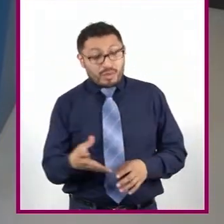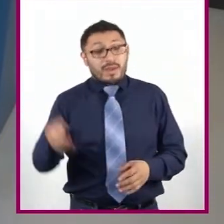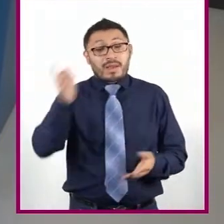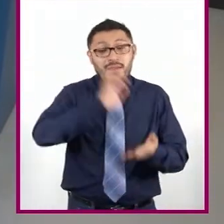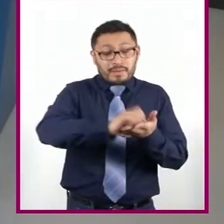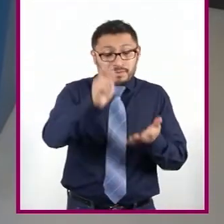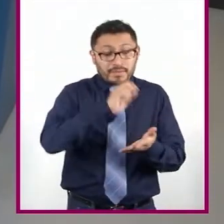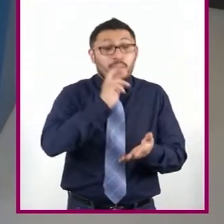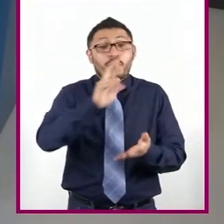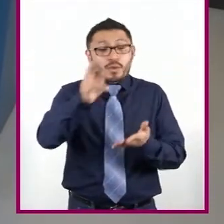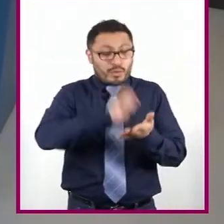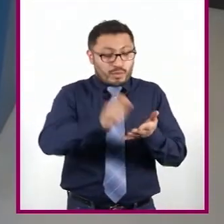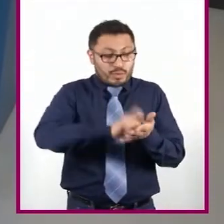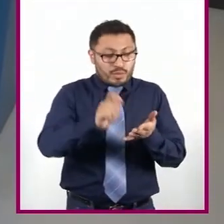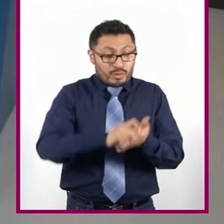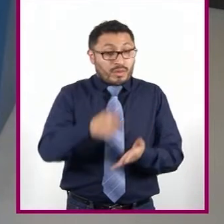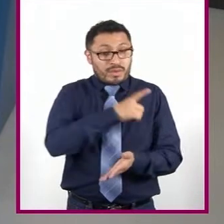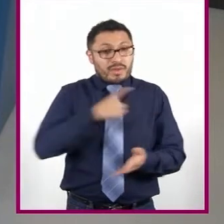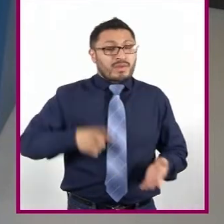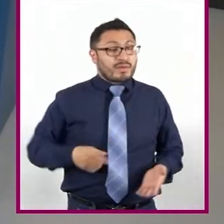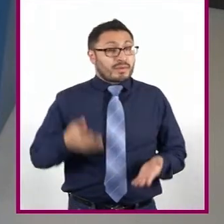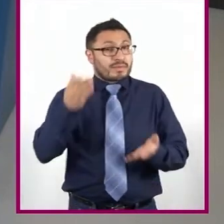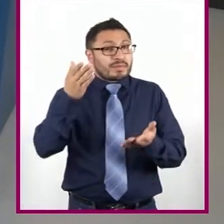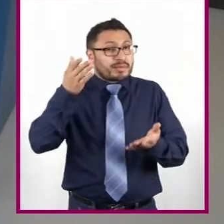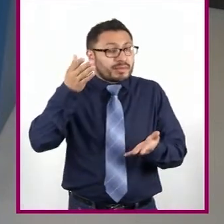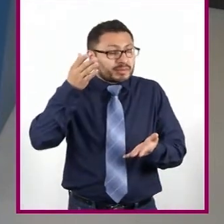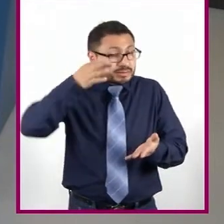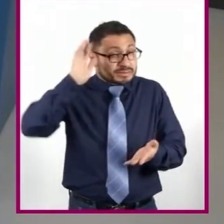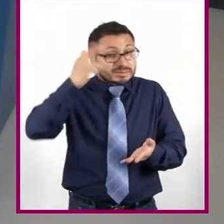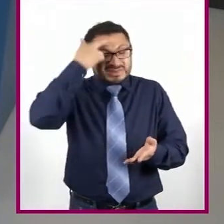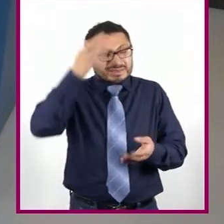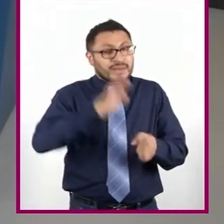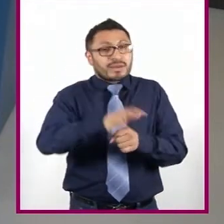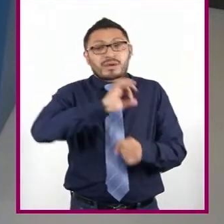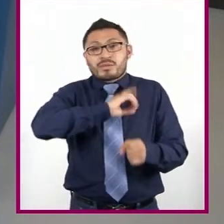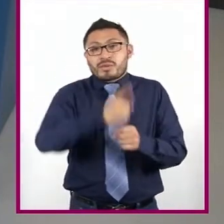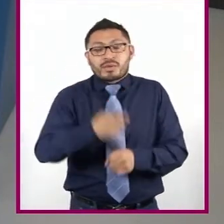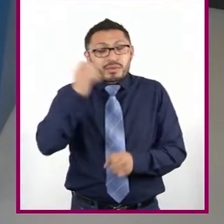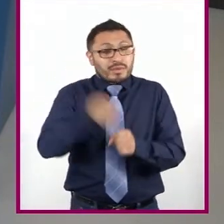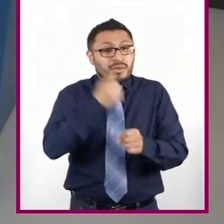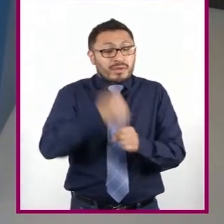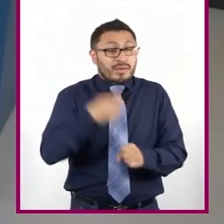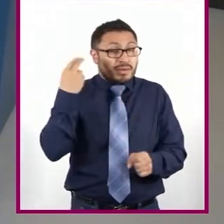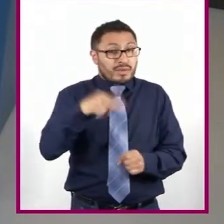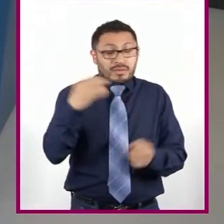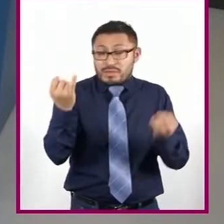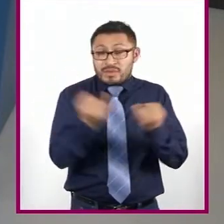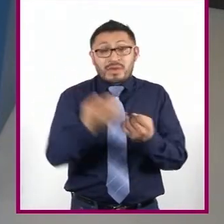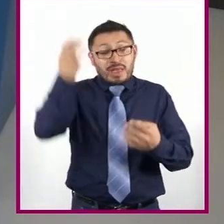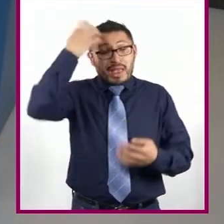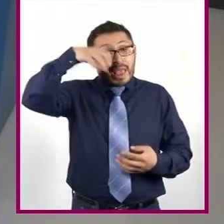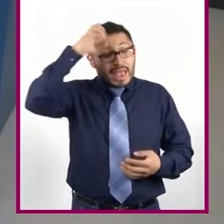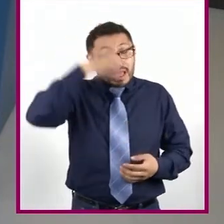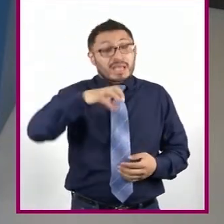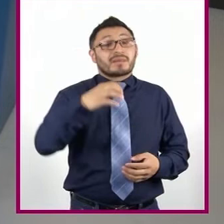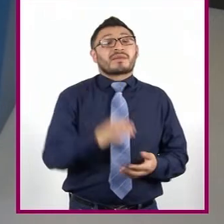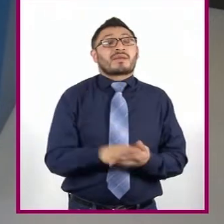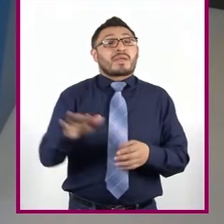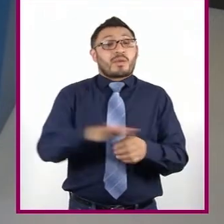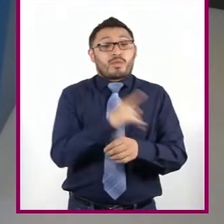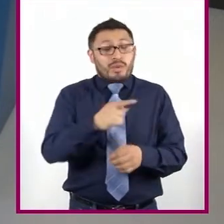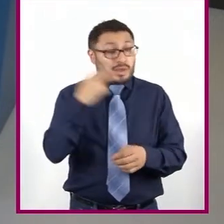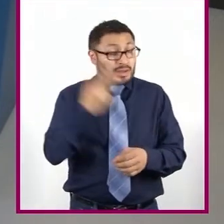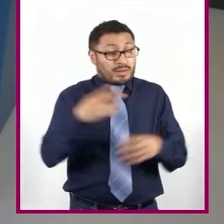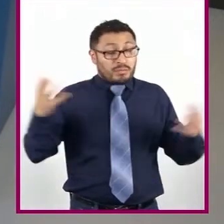resultados. Debemos tener presente que a la probabilidad frecuencial también se le llama experimental, porque se requiere de